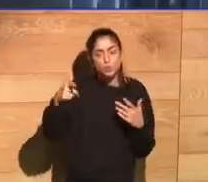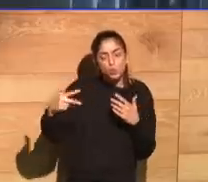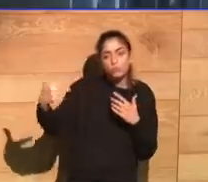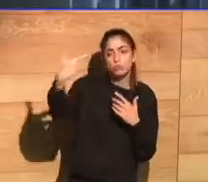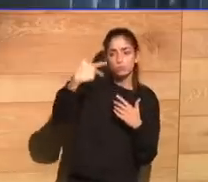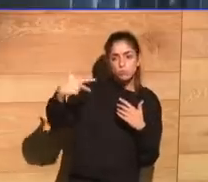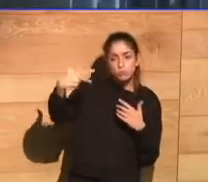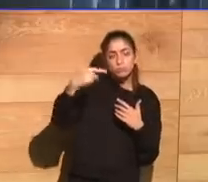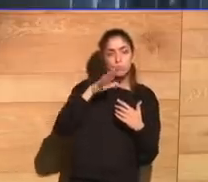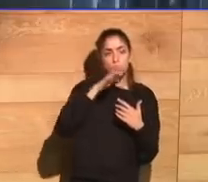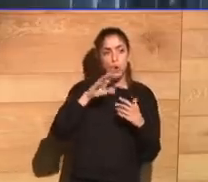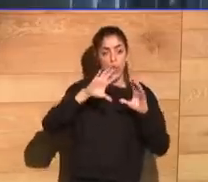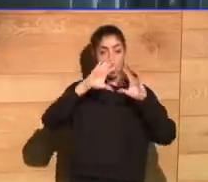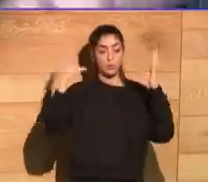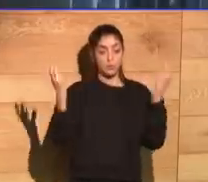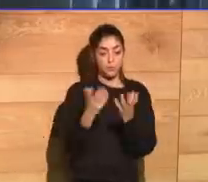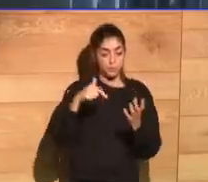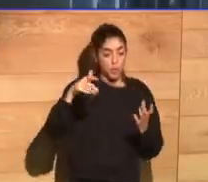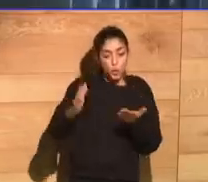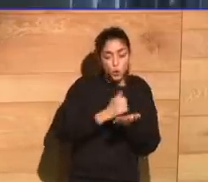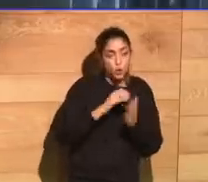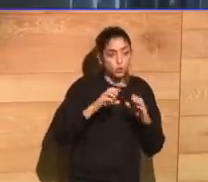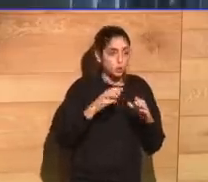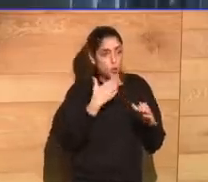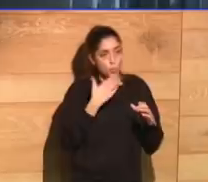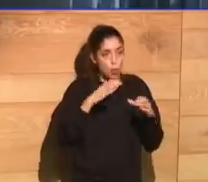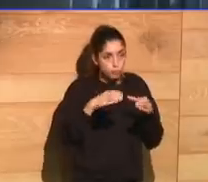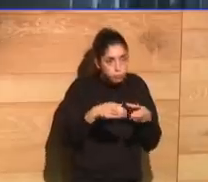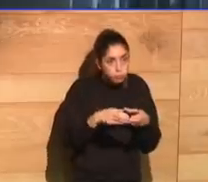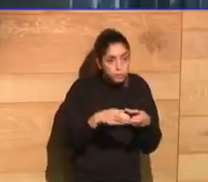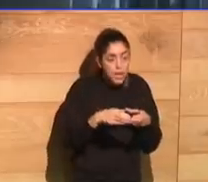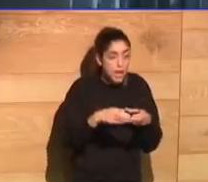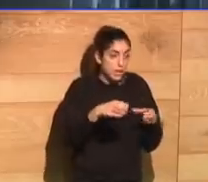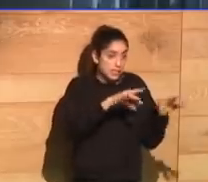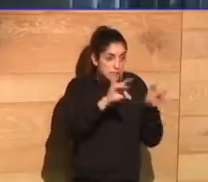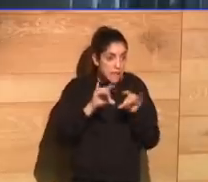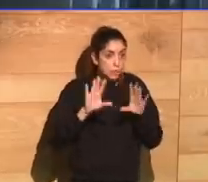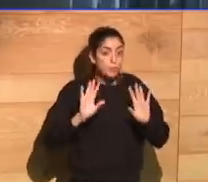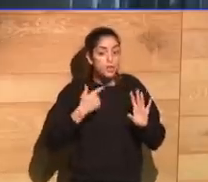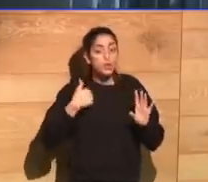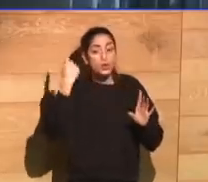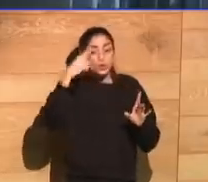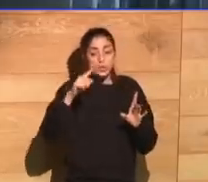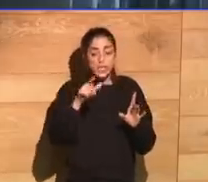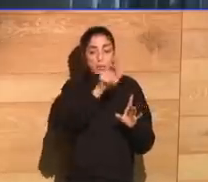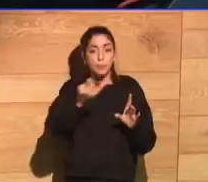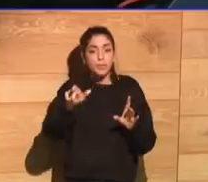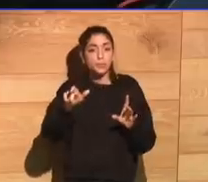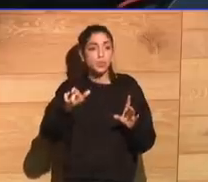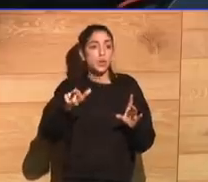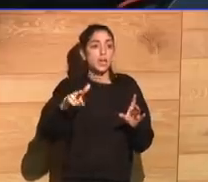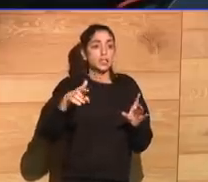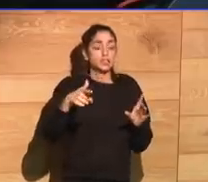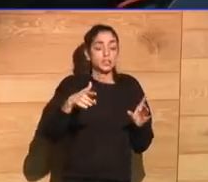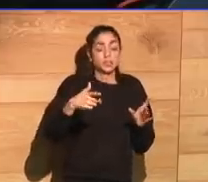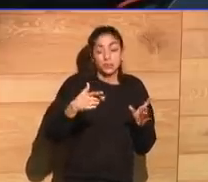porque en nuestro planeta somos todos bagels, pero yo sé que los humanos son de otra forma, entonces mi hijo es un bagel, pero yo